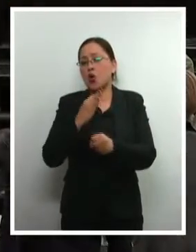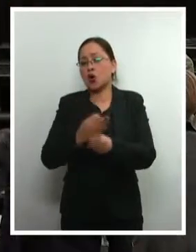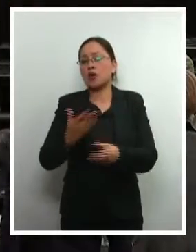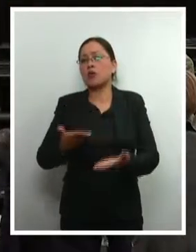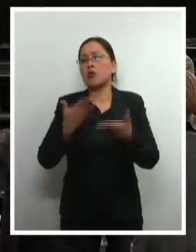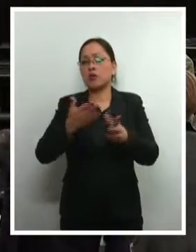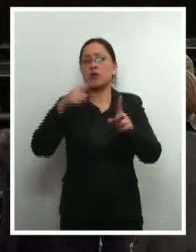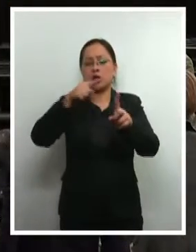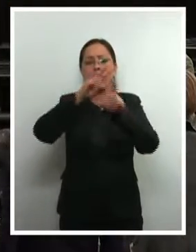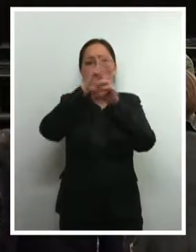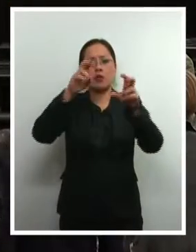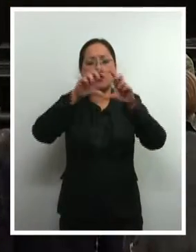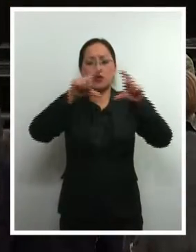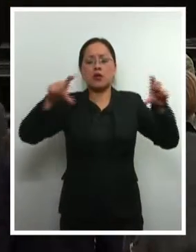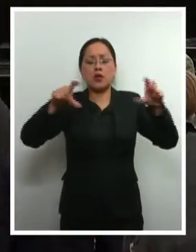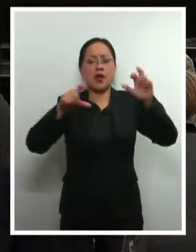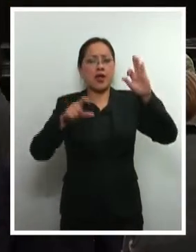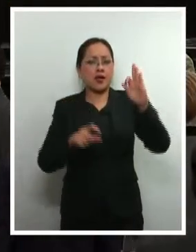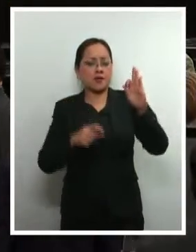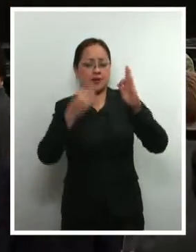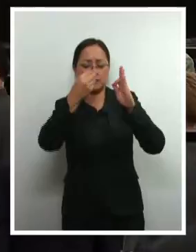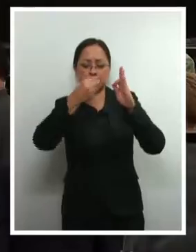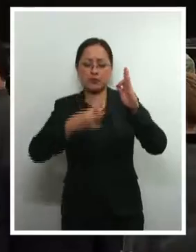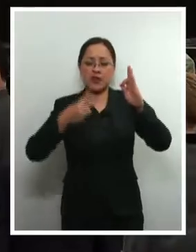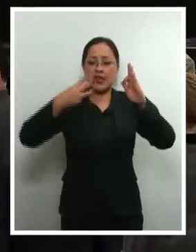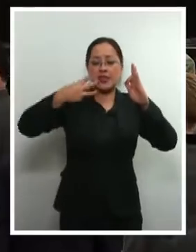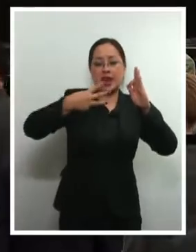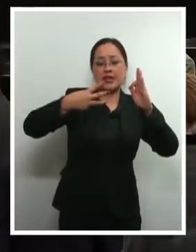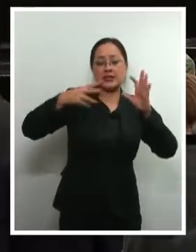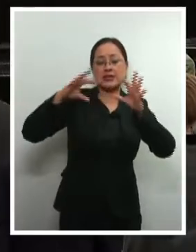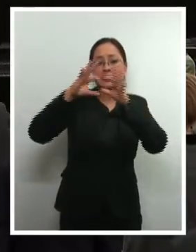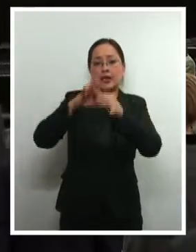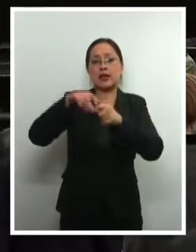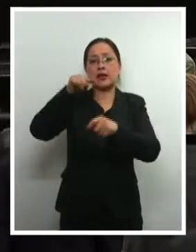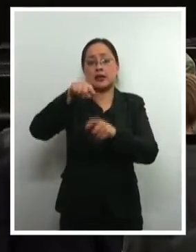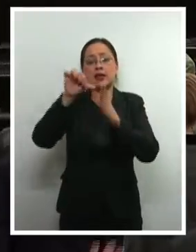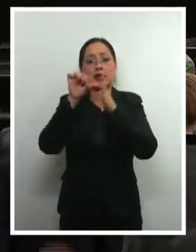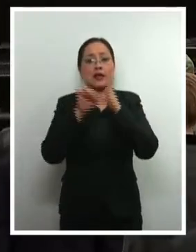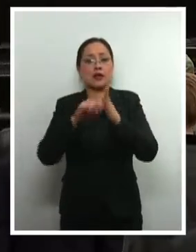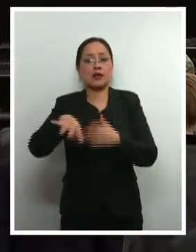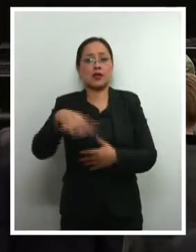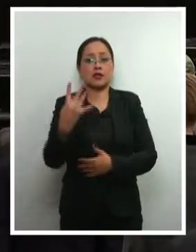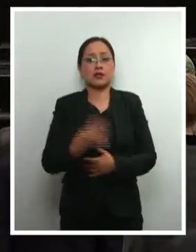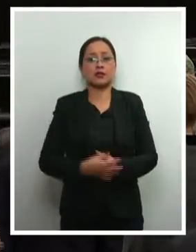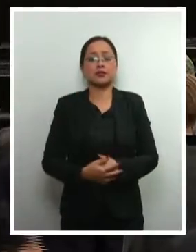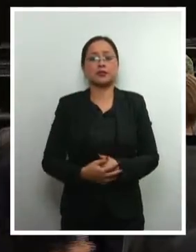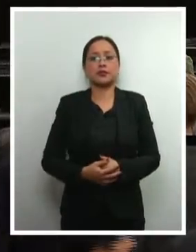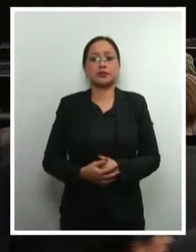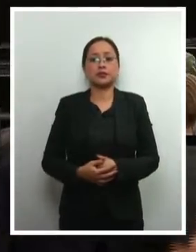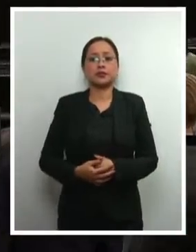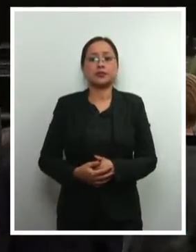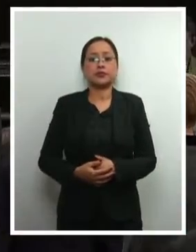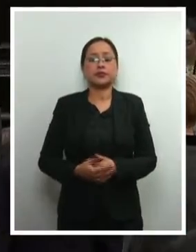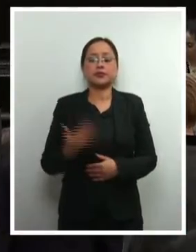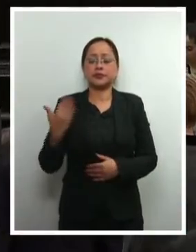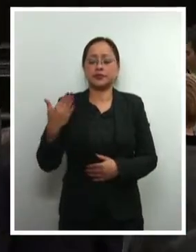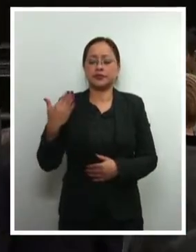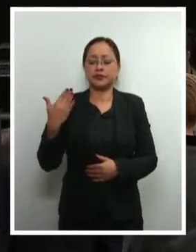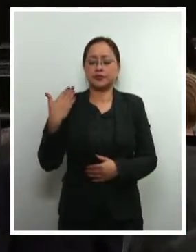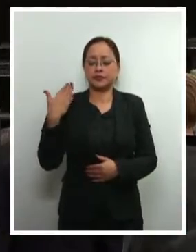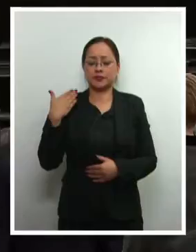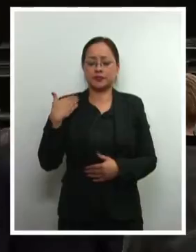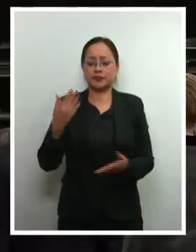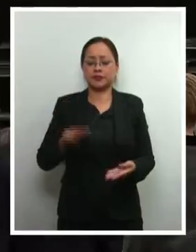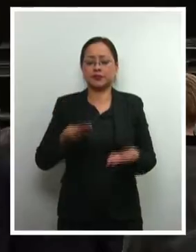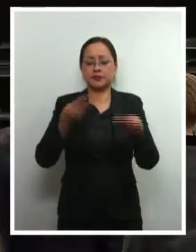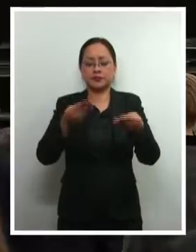tiene que ver con el apartado F, numeral 3 de este artículo 14. Hace unos momentos se sometió